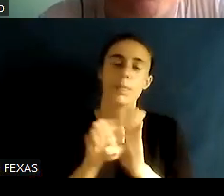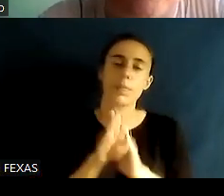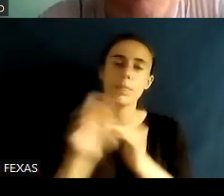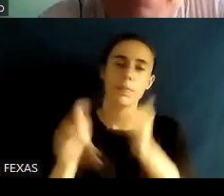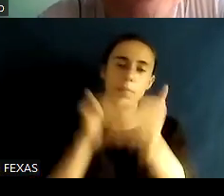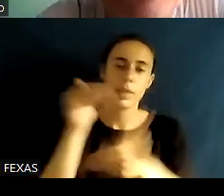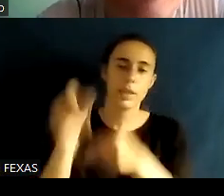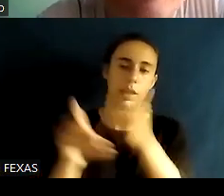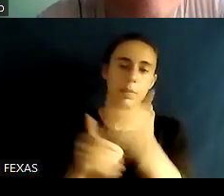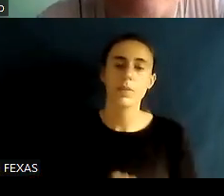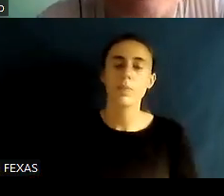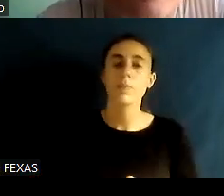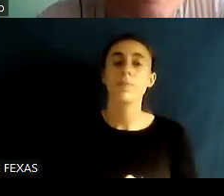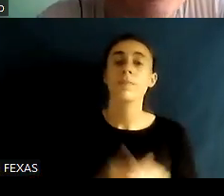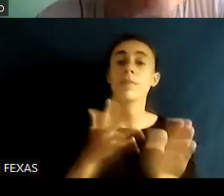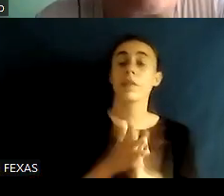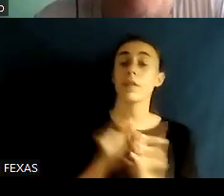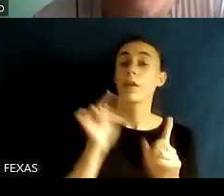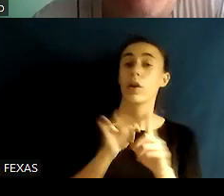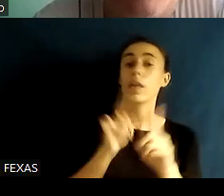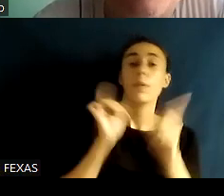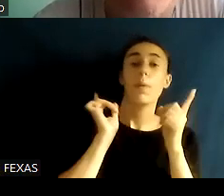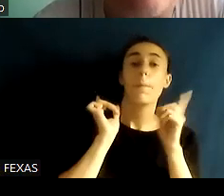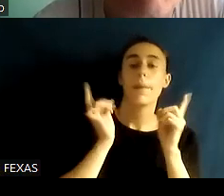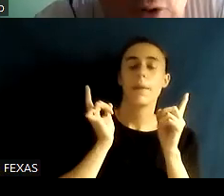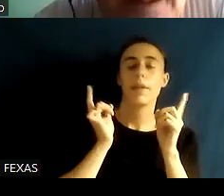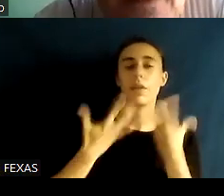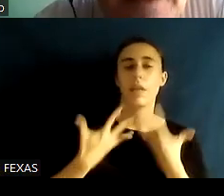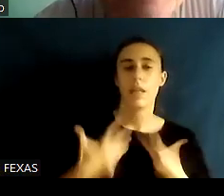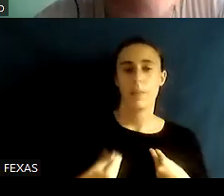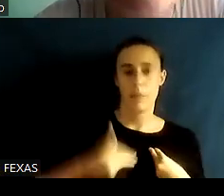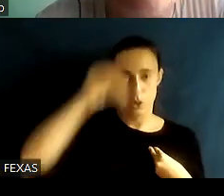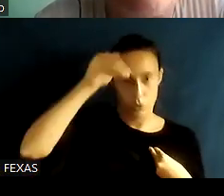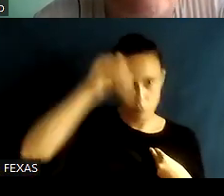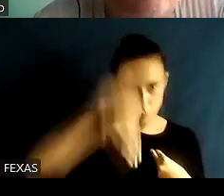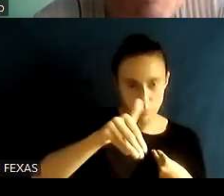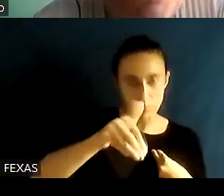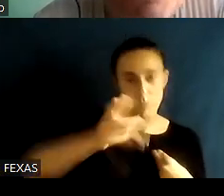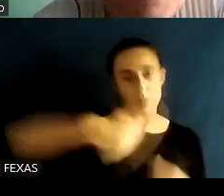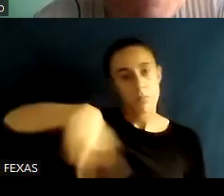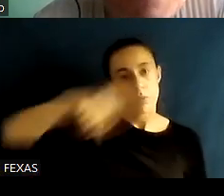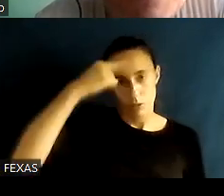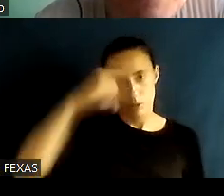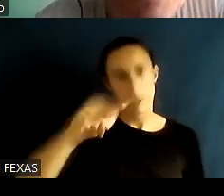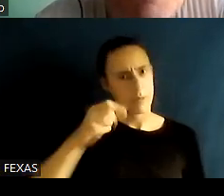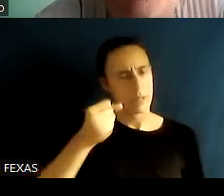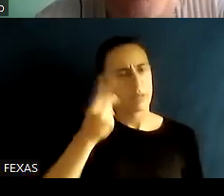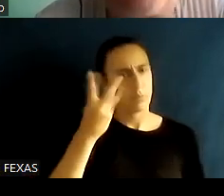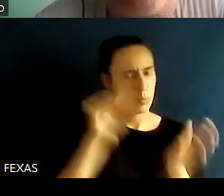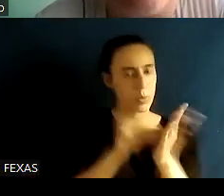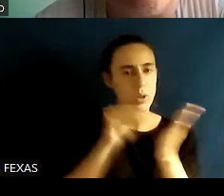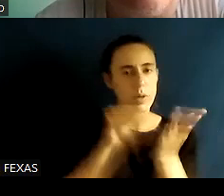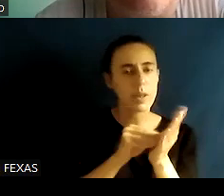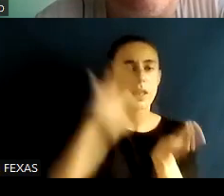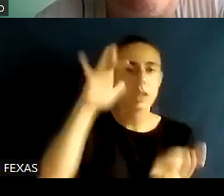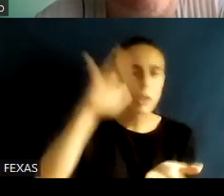Por lo tanto, en prevención de recaídas de la depresión, que como bien sabéis es muy frecuente, los suplementos de vitamina B6, B9 y